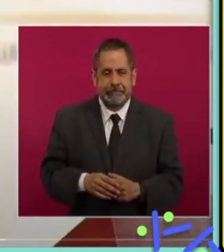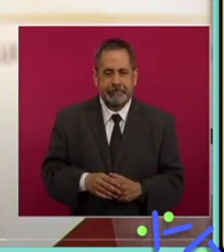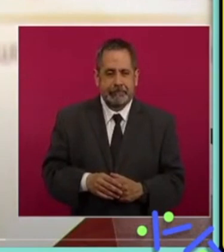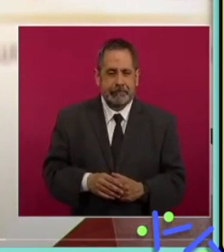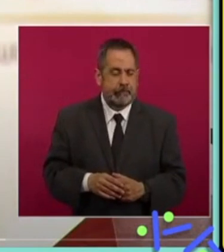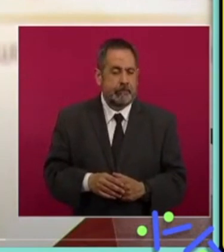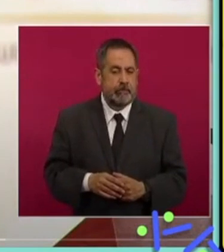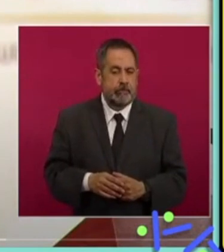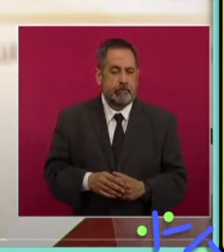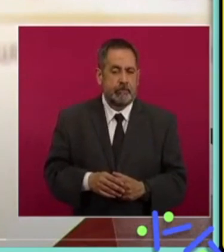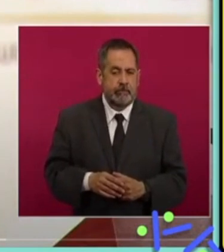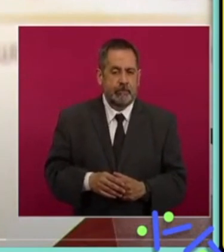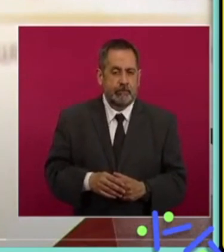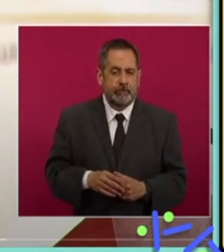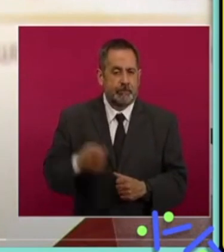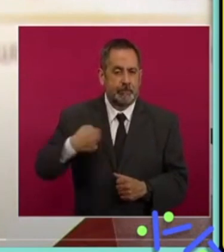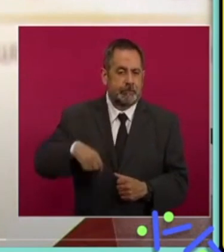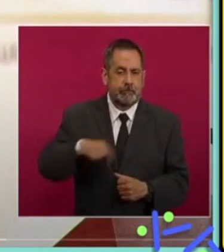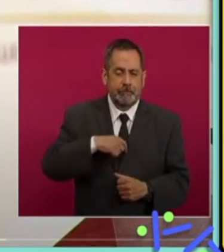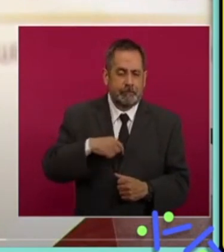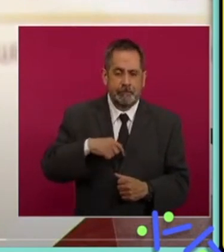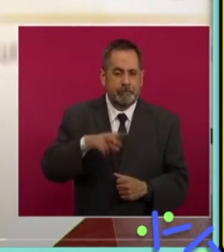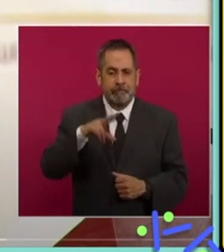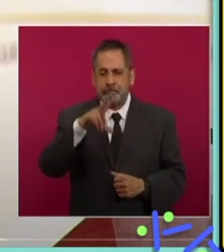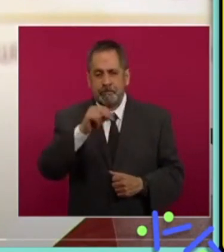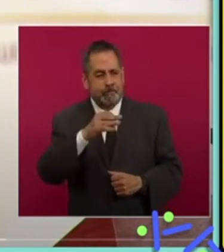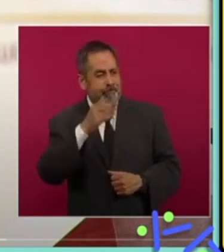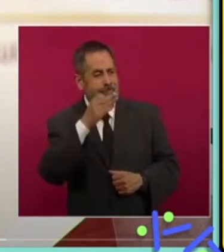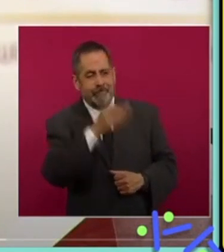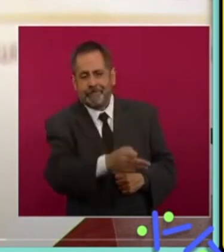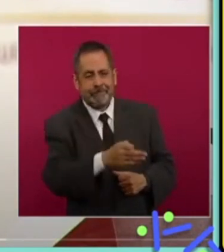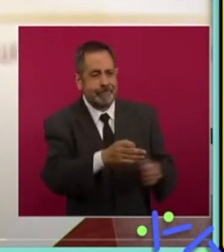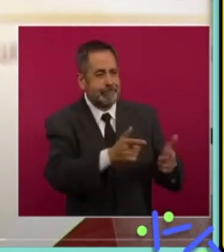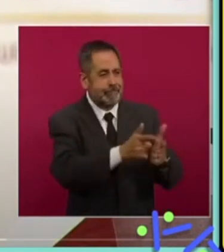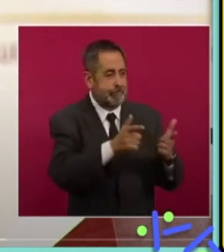nosotros no podríamos aceptarlo,